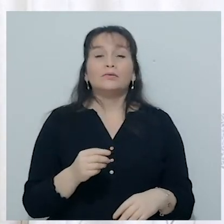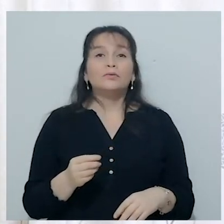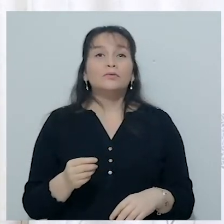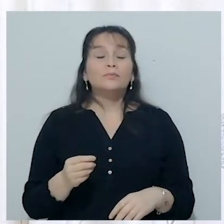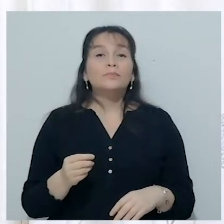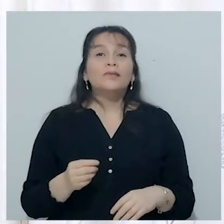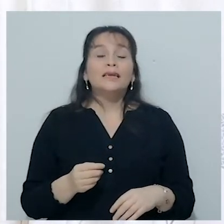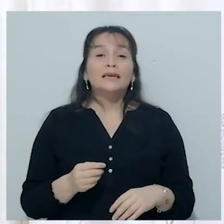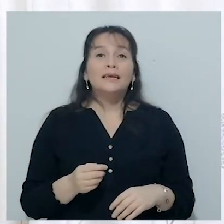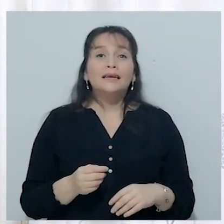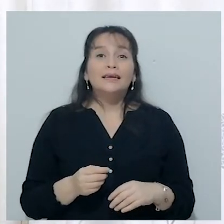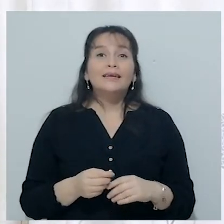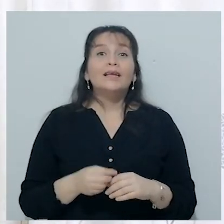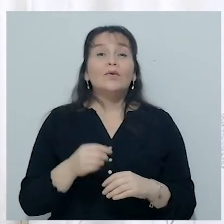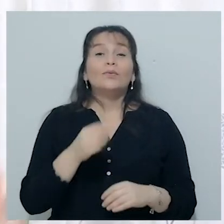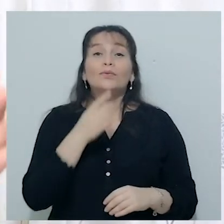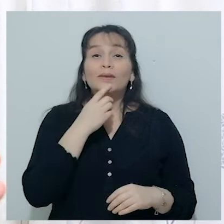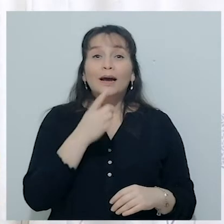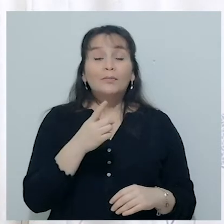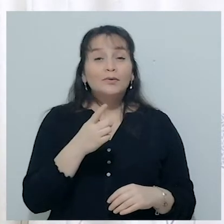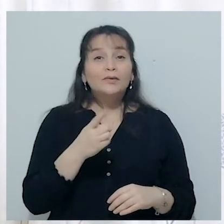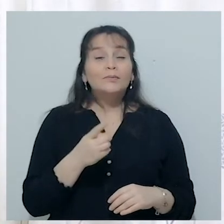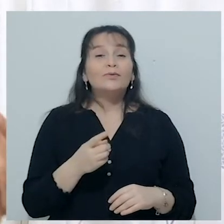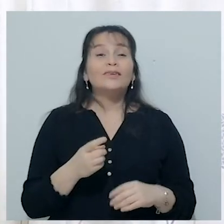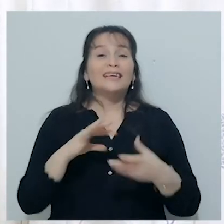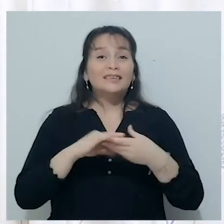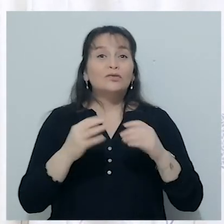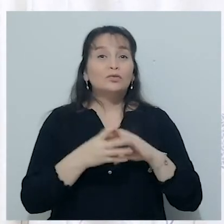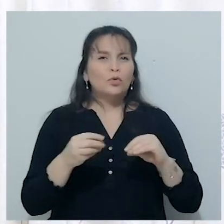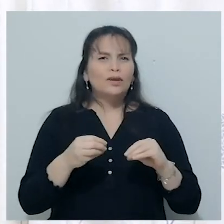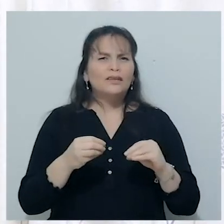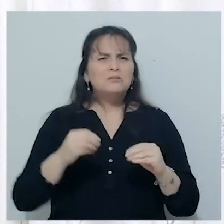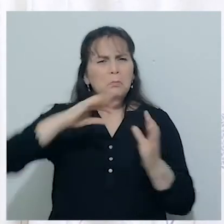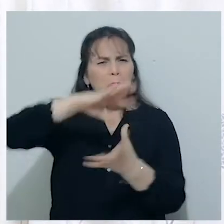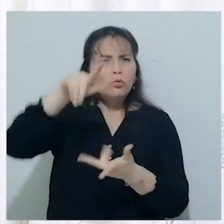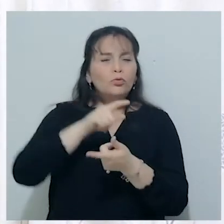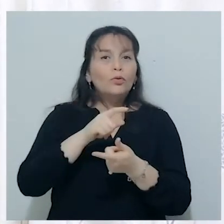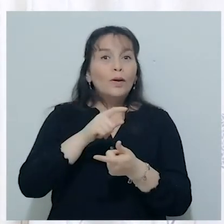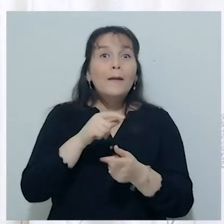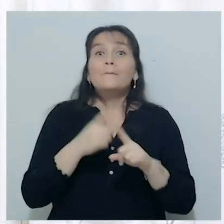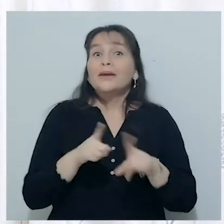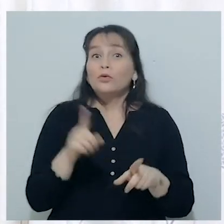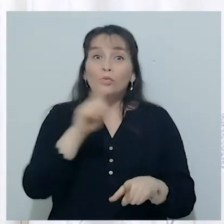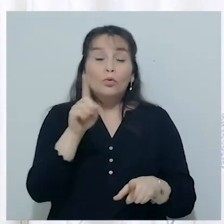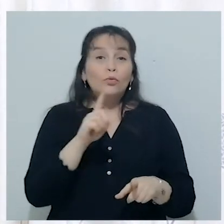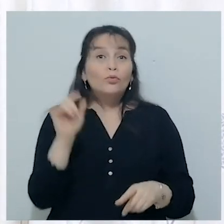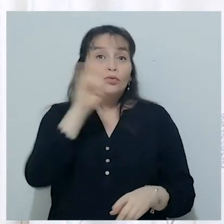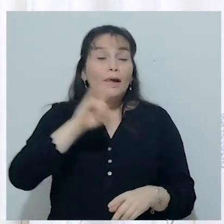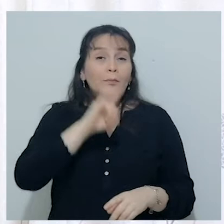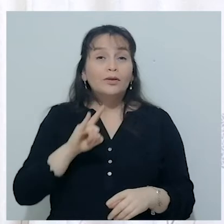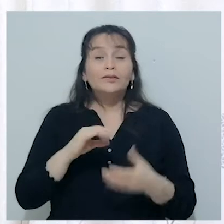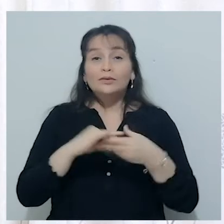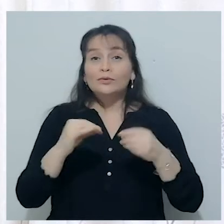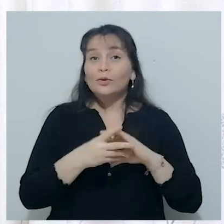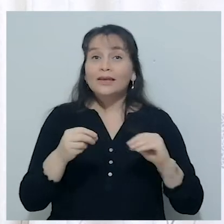para contar a nuestros hijos los cuentos universales? ¿Por qué no aprovechar en contar las historias bíblicas? A la hora que